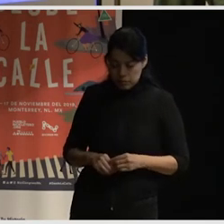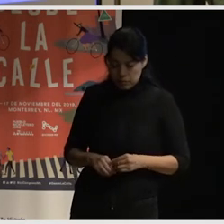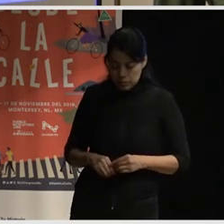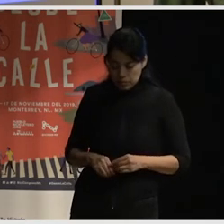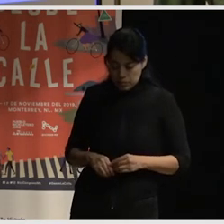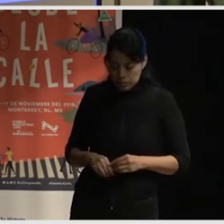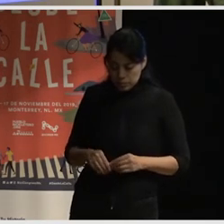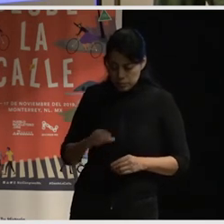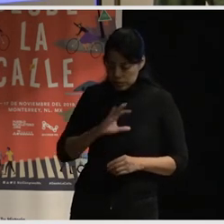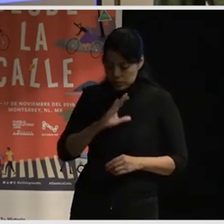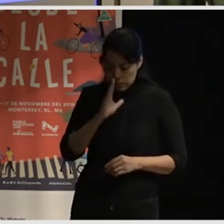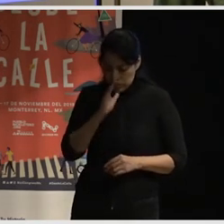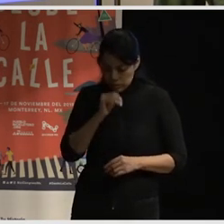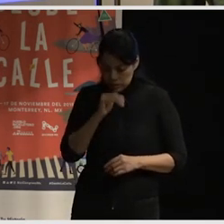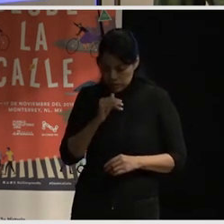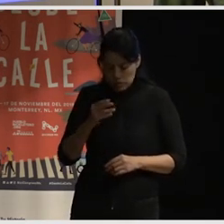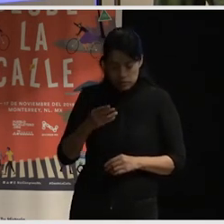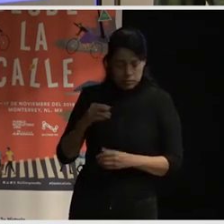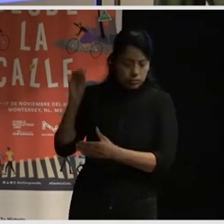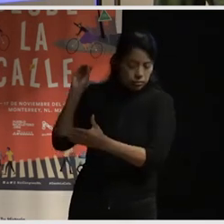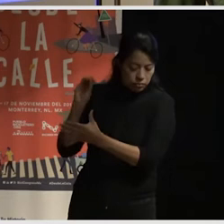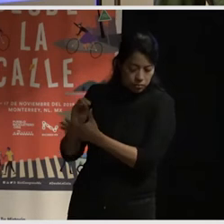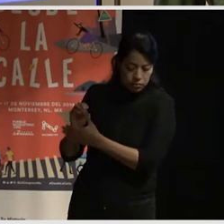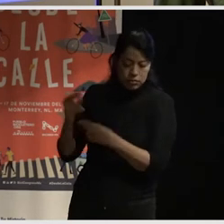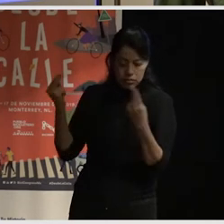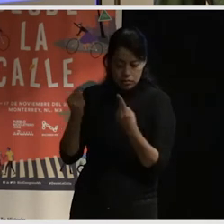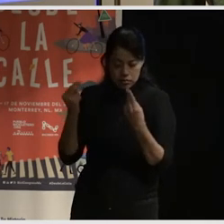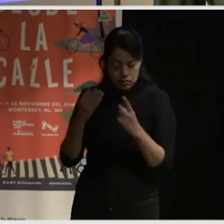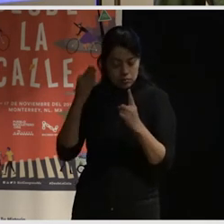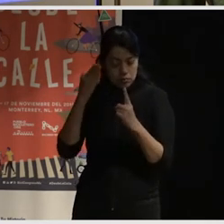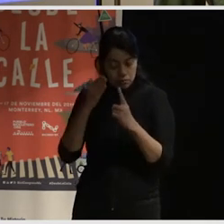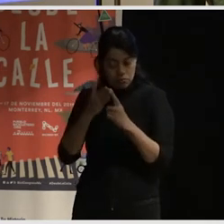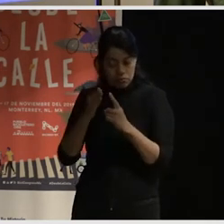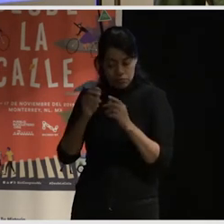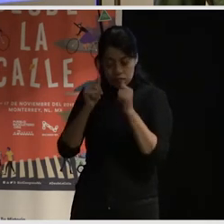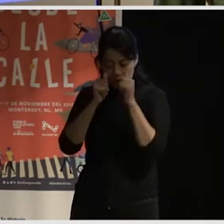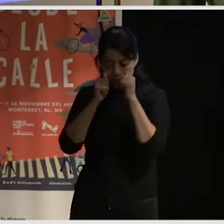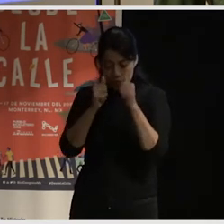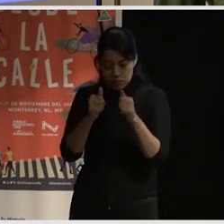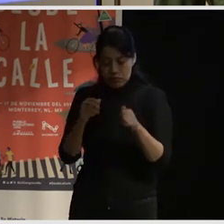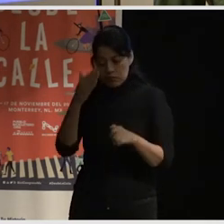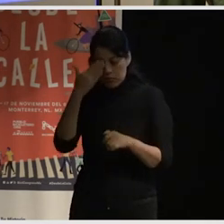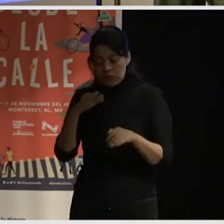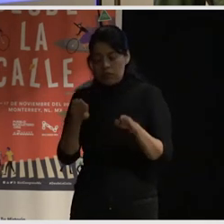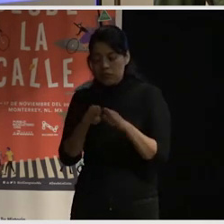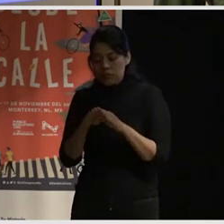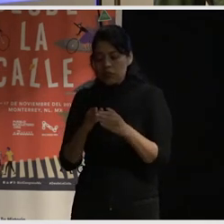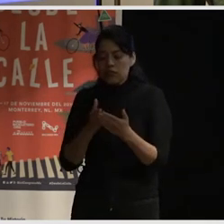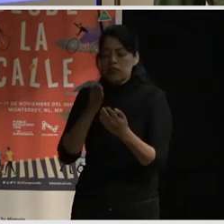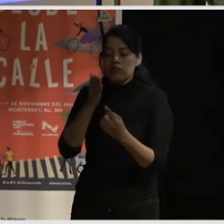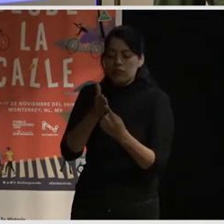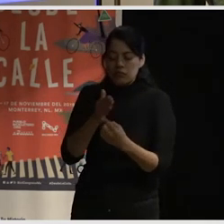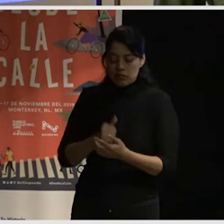algo que tampoco podemos ignorar y que tenemos que tener muy en cuenta también para saber cómo dirigirnos y aquí